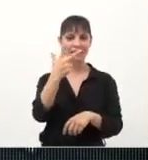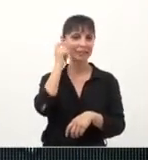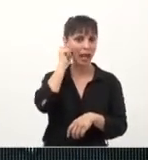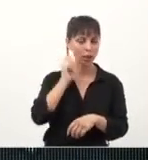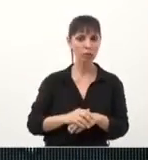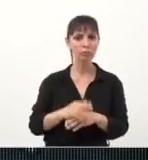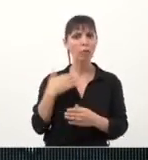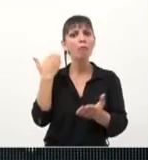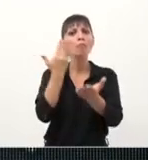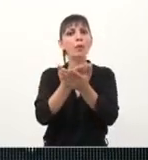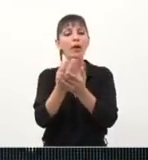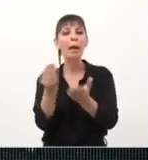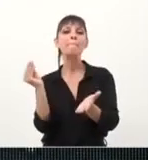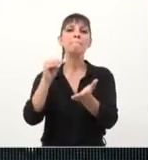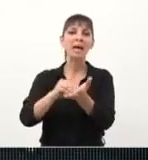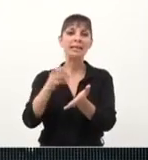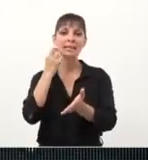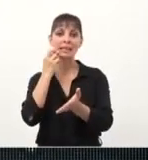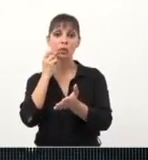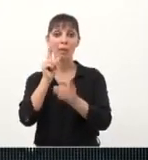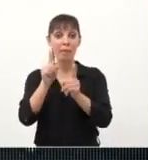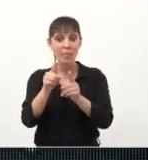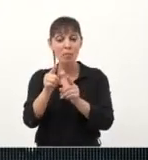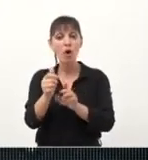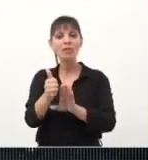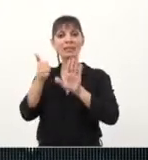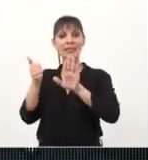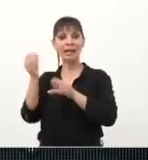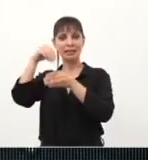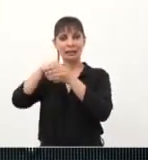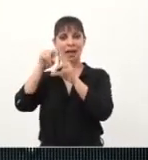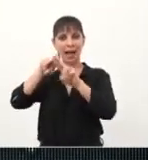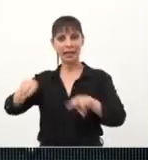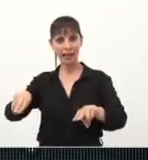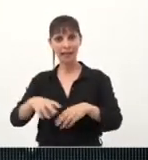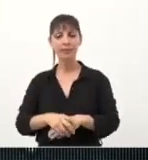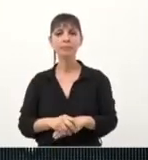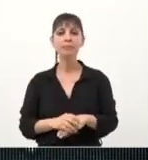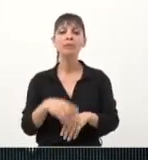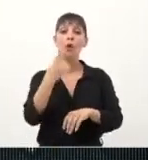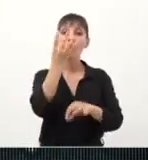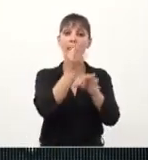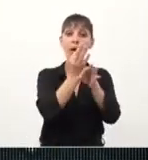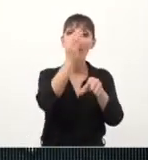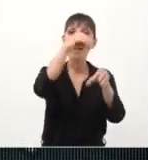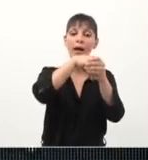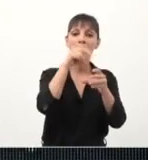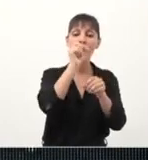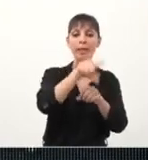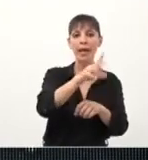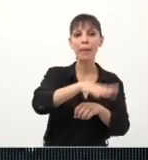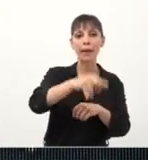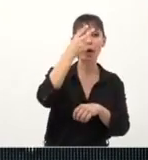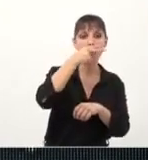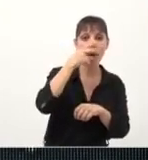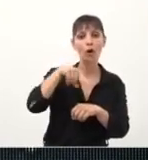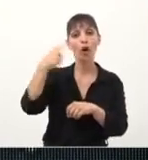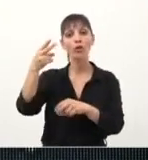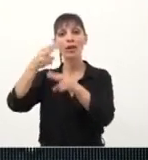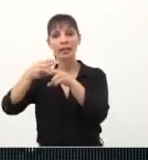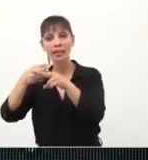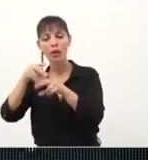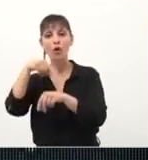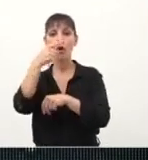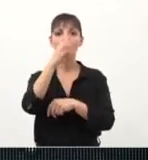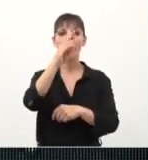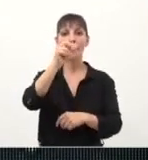sumar 19 más, 6 de ellas con jardín. Una con primaria y jardín en Almagro, otra en Retiro y otra en